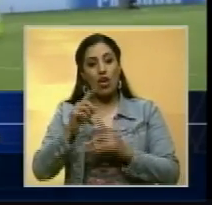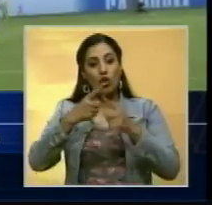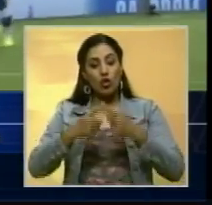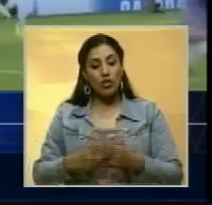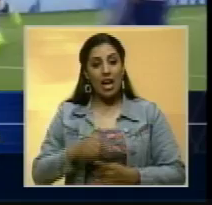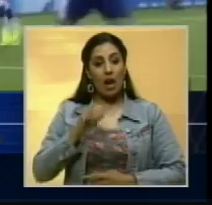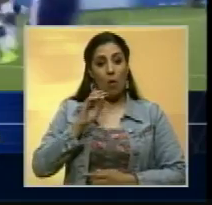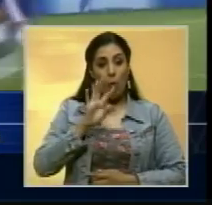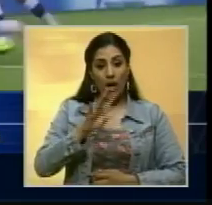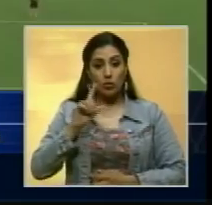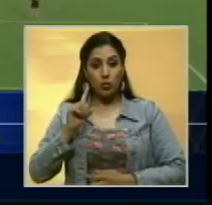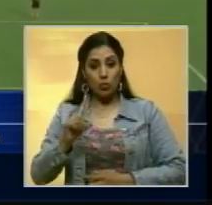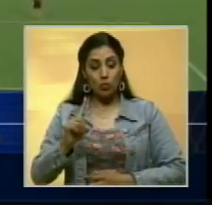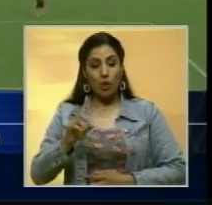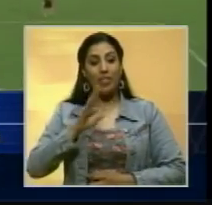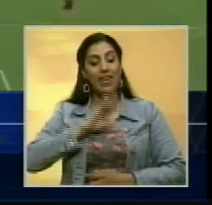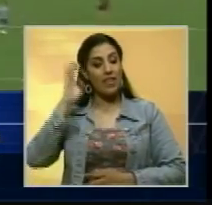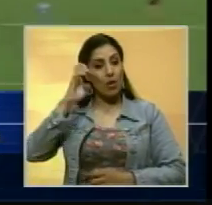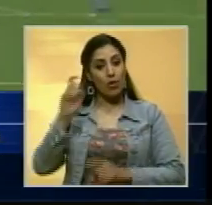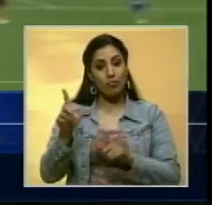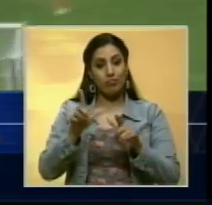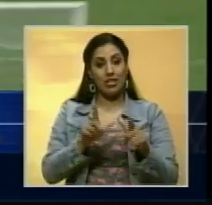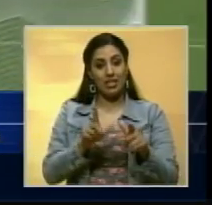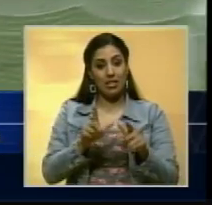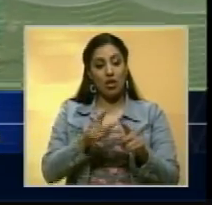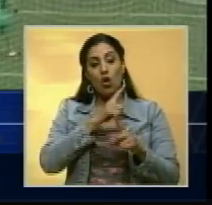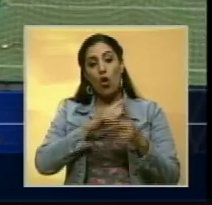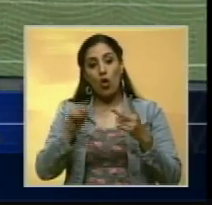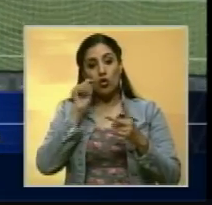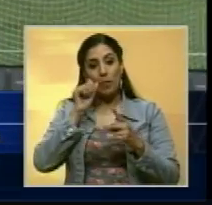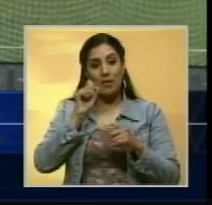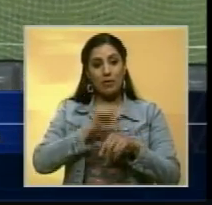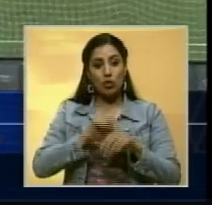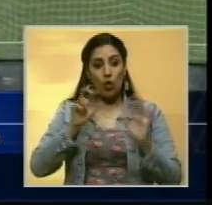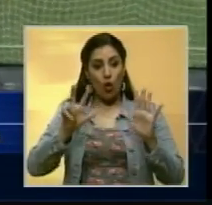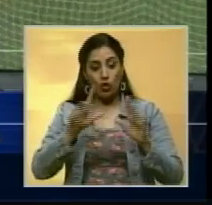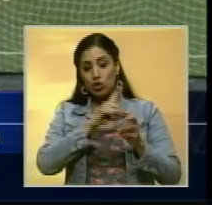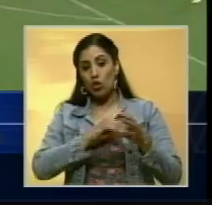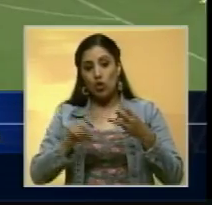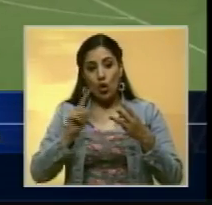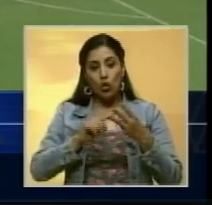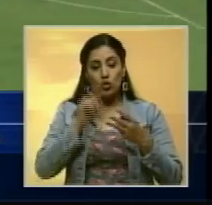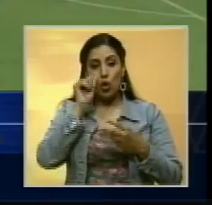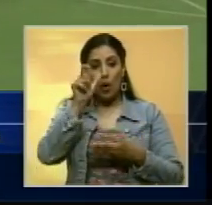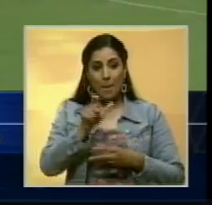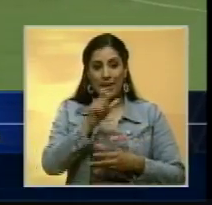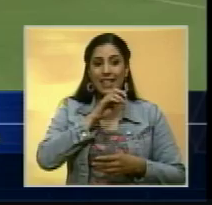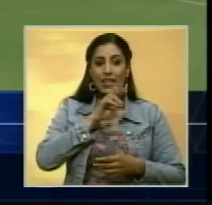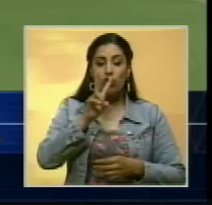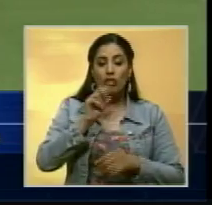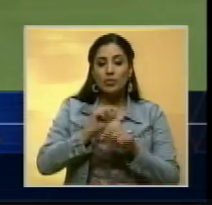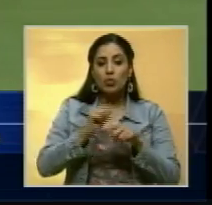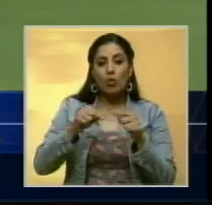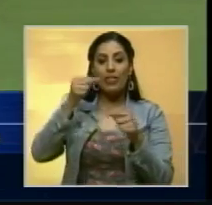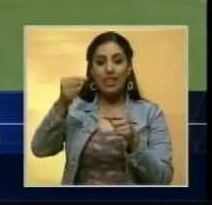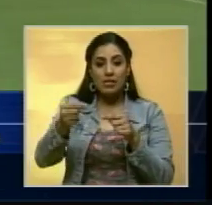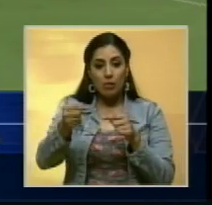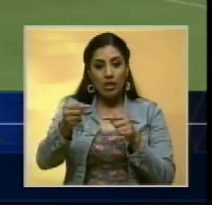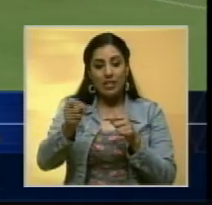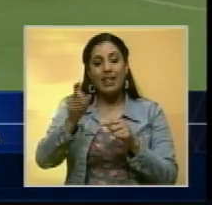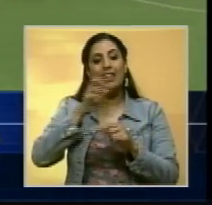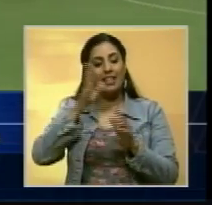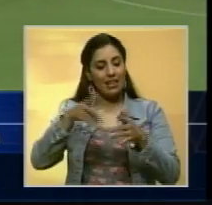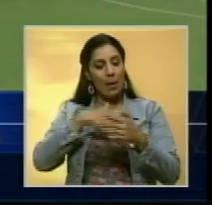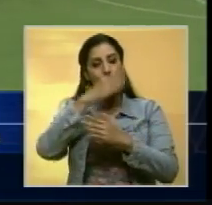de 4-1 y deberá jugar Europa League. Felipe al minuto 8, Miguel Layún al 73 y Jesús Corona 2 minutos después le dieron